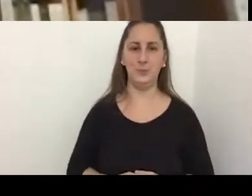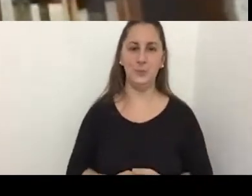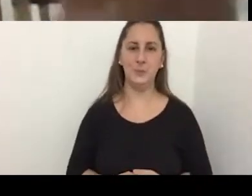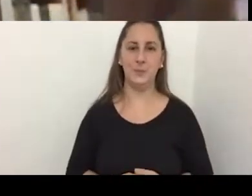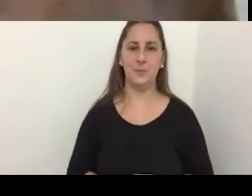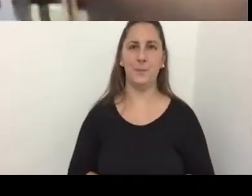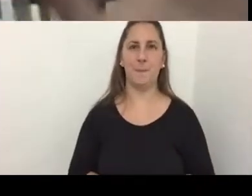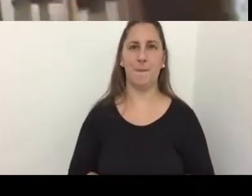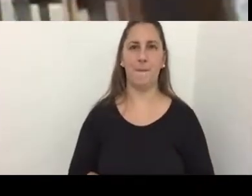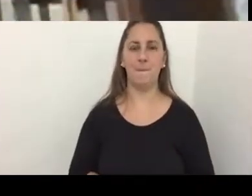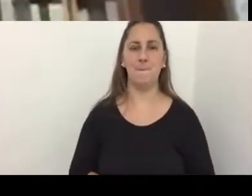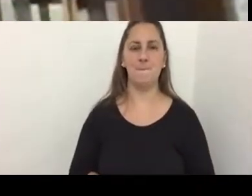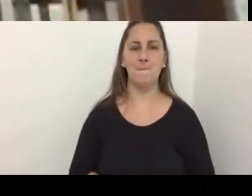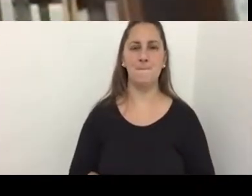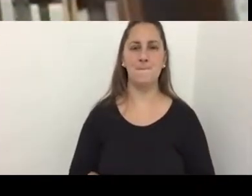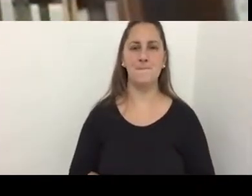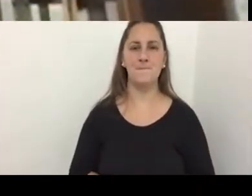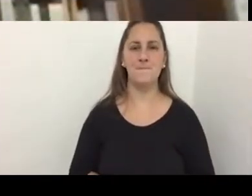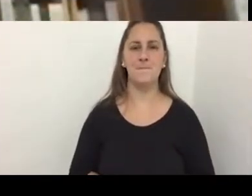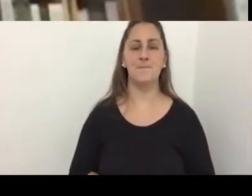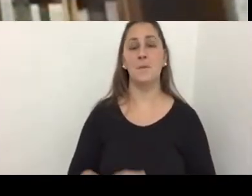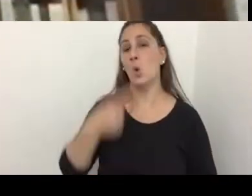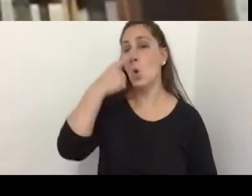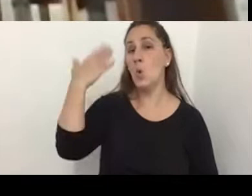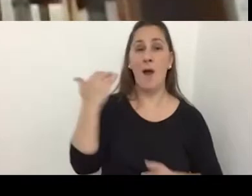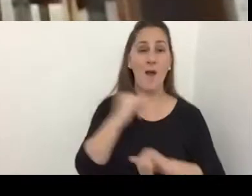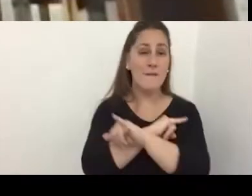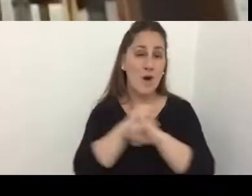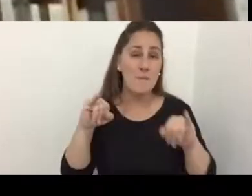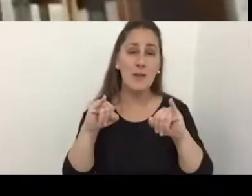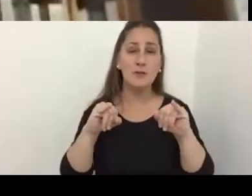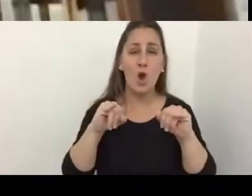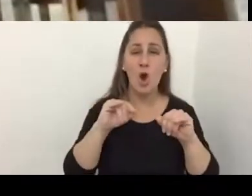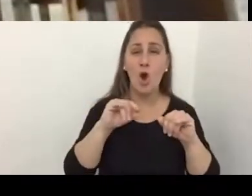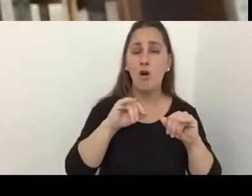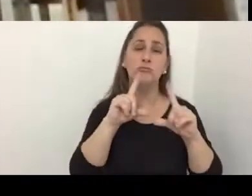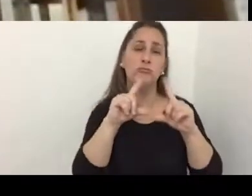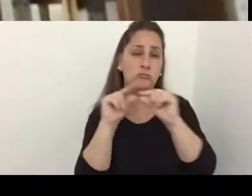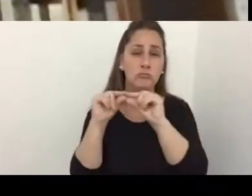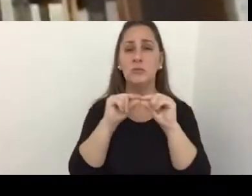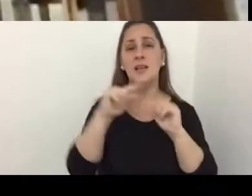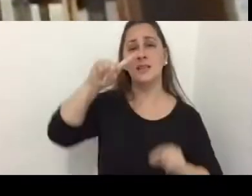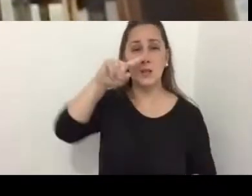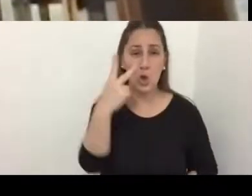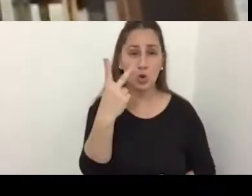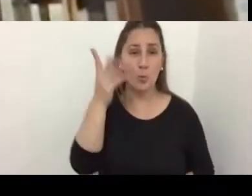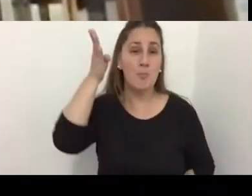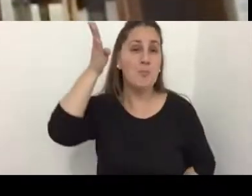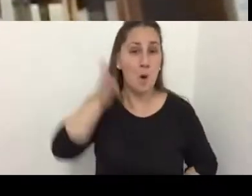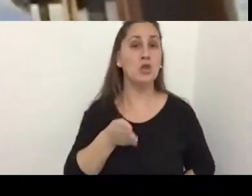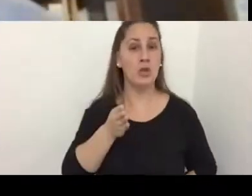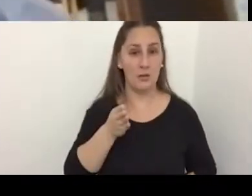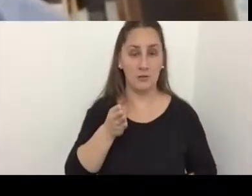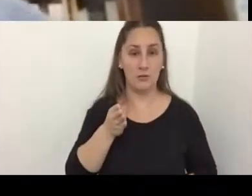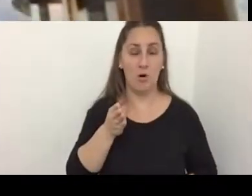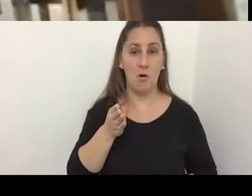¿No? Rondamos, los últimos datos que he tenido son en torno al 72%, lo cual